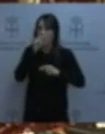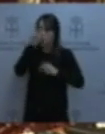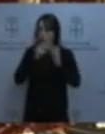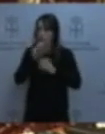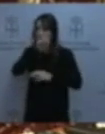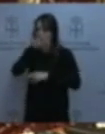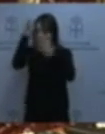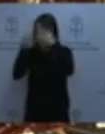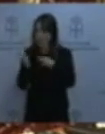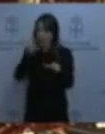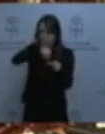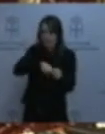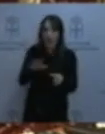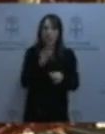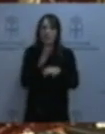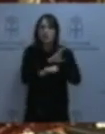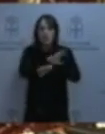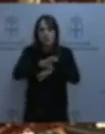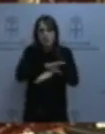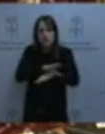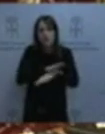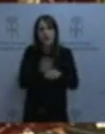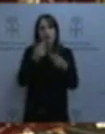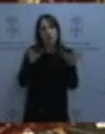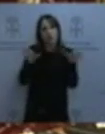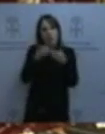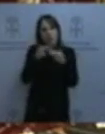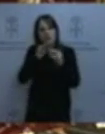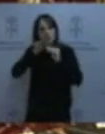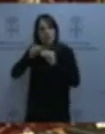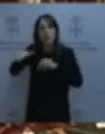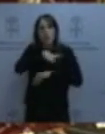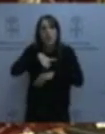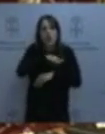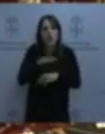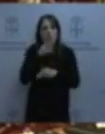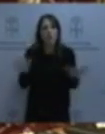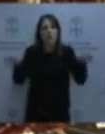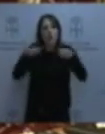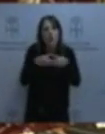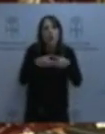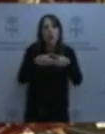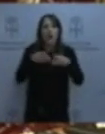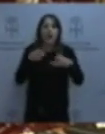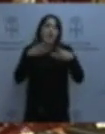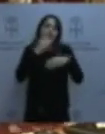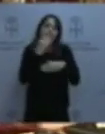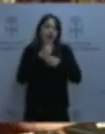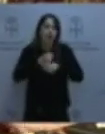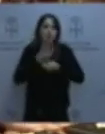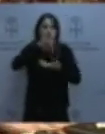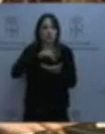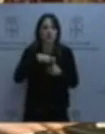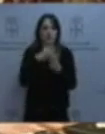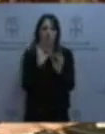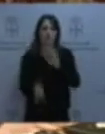2012. ¿Dónde estaban los consejeros de su partido en el Consejo de Administración de Cajastur y Liberbank mientras se estaba produciendo esto?